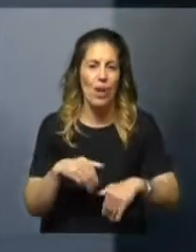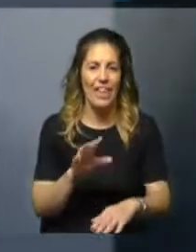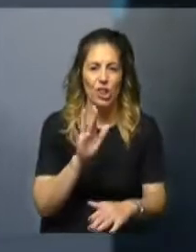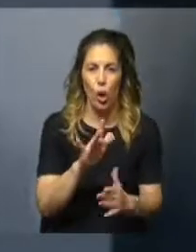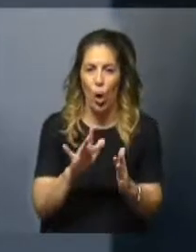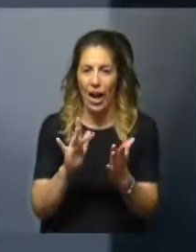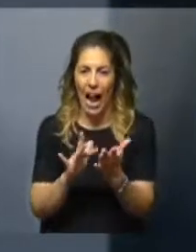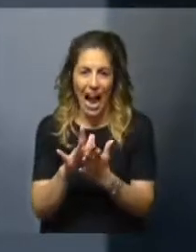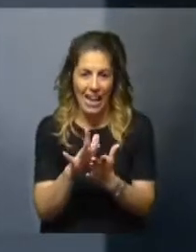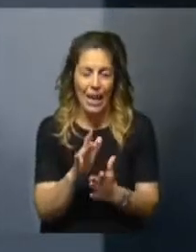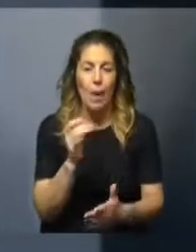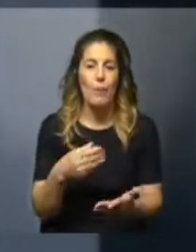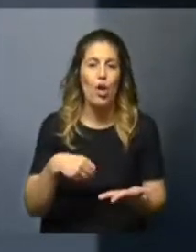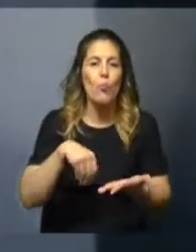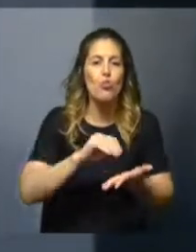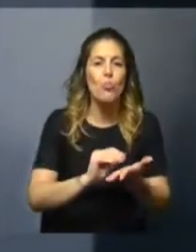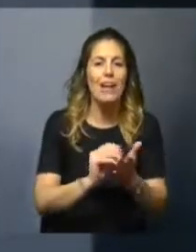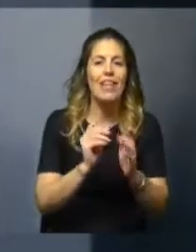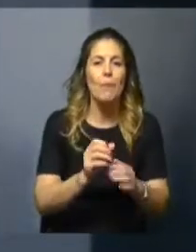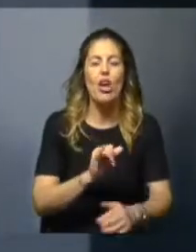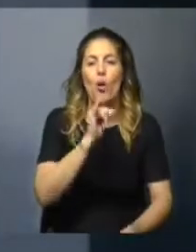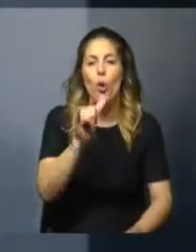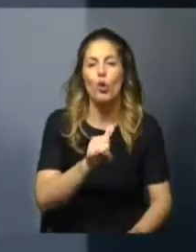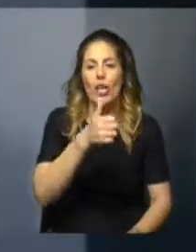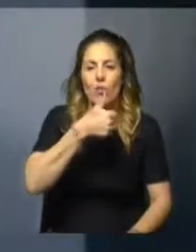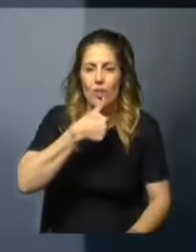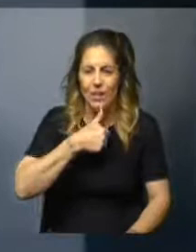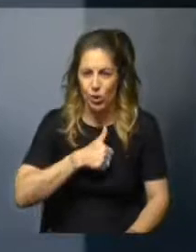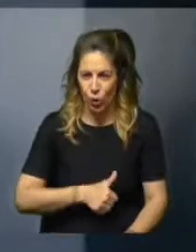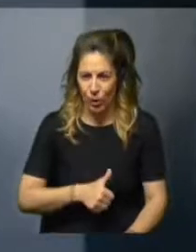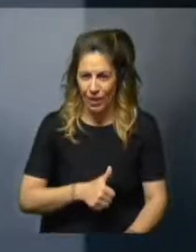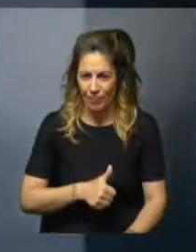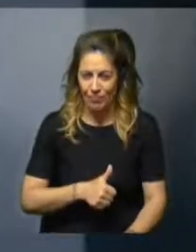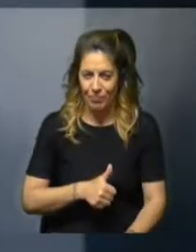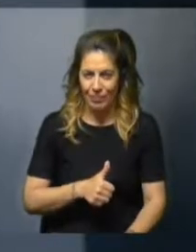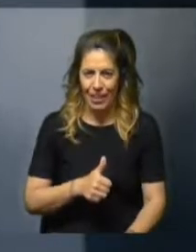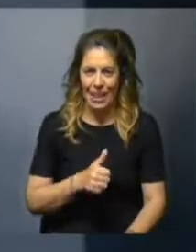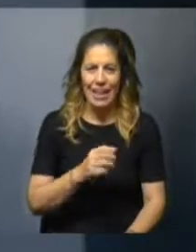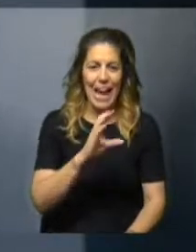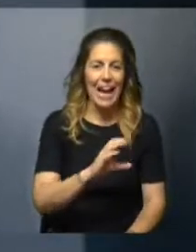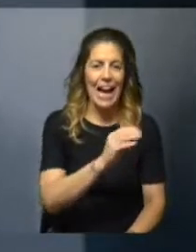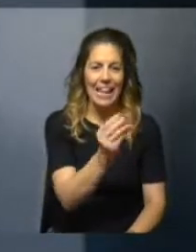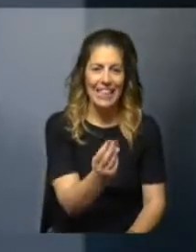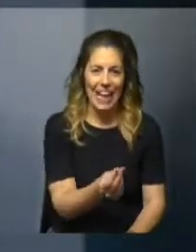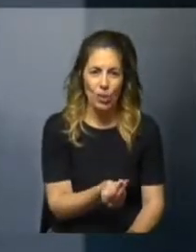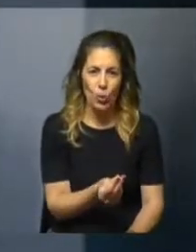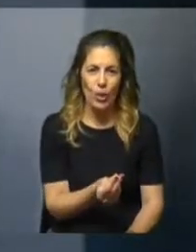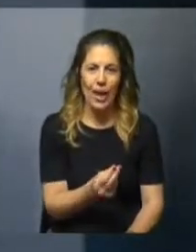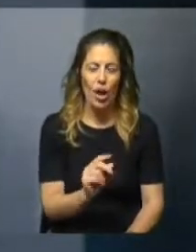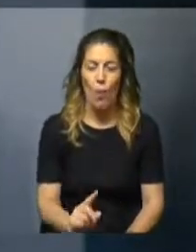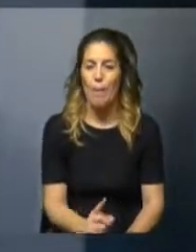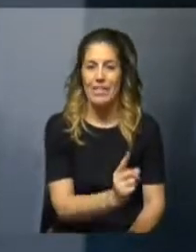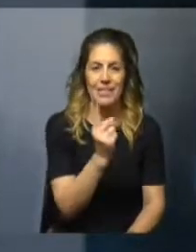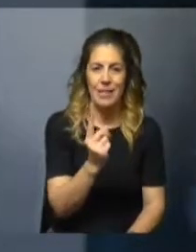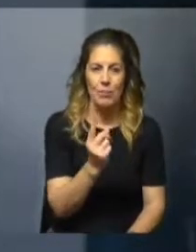también puede sumar un poco de contar una historia contar como no están Capaz que la caricatura tiene como como principio